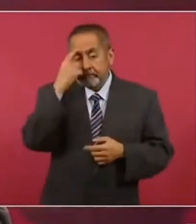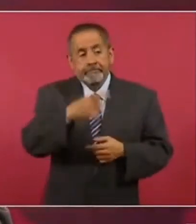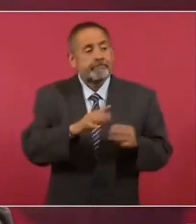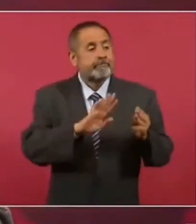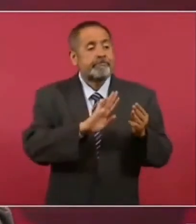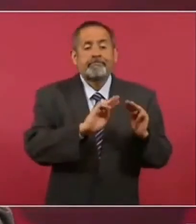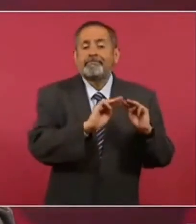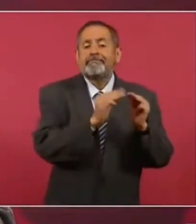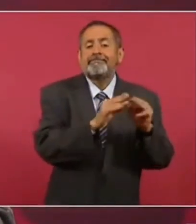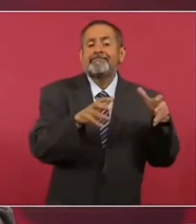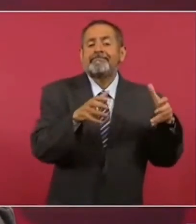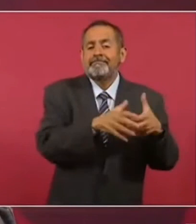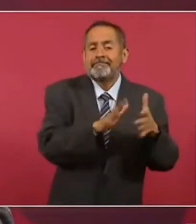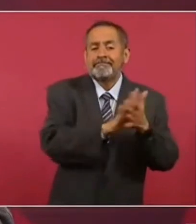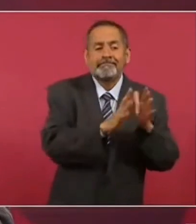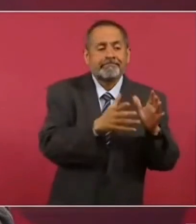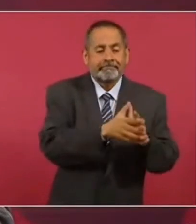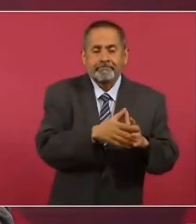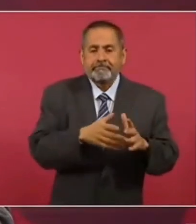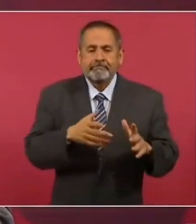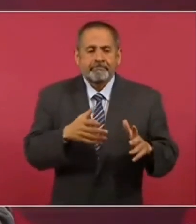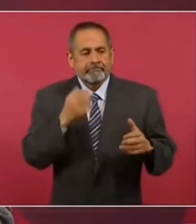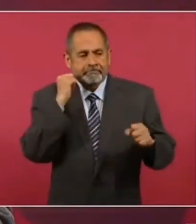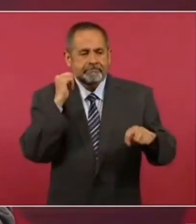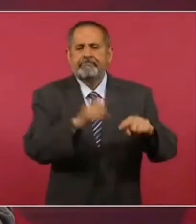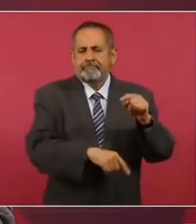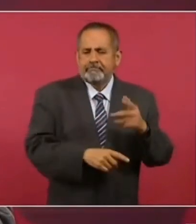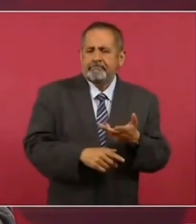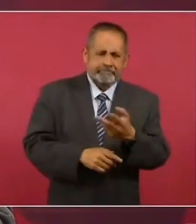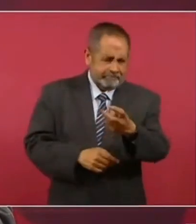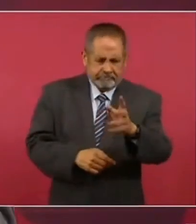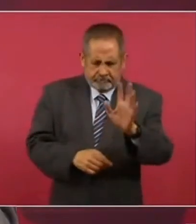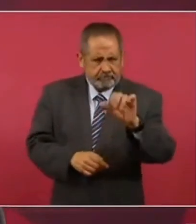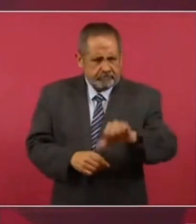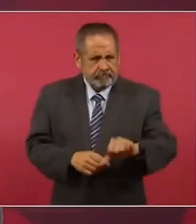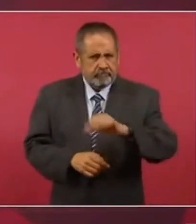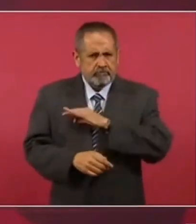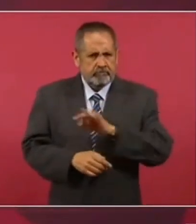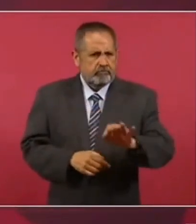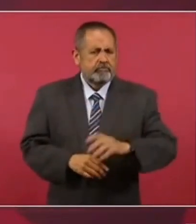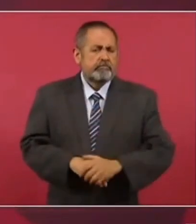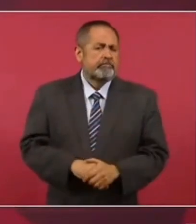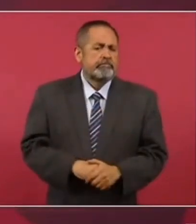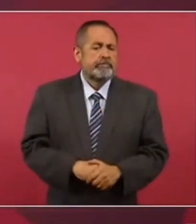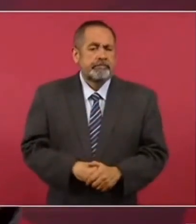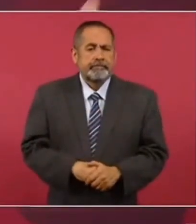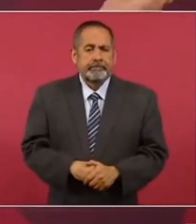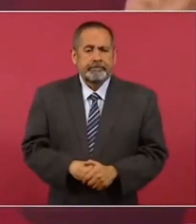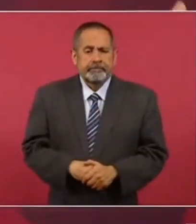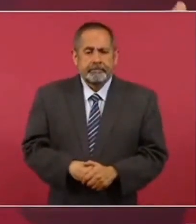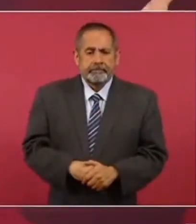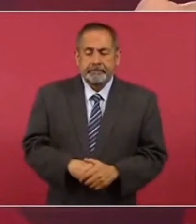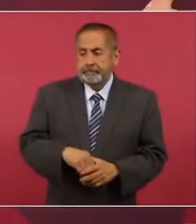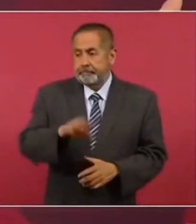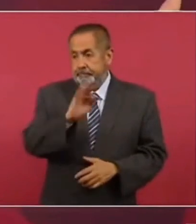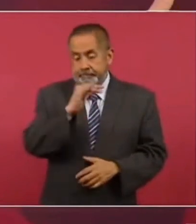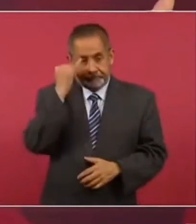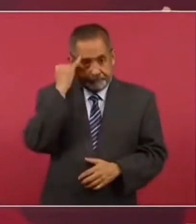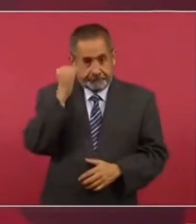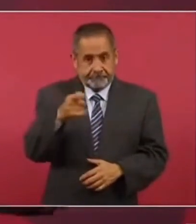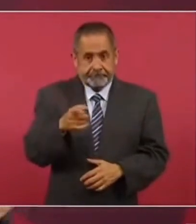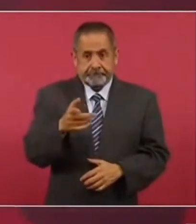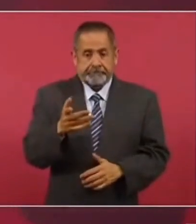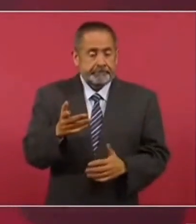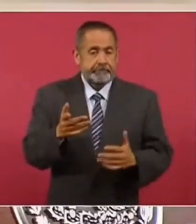bandas del crimen organizado porque imagínense si no